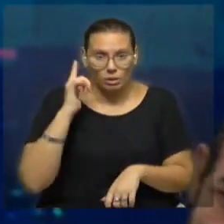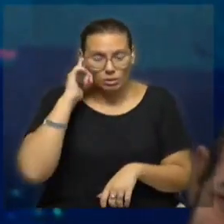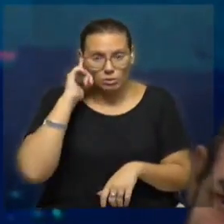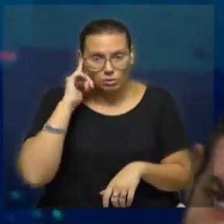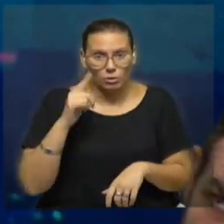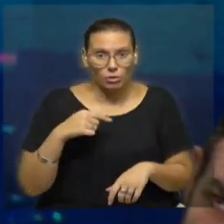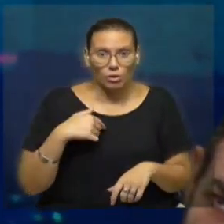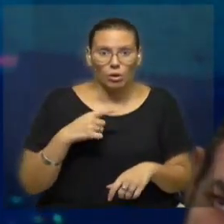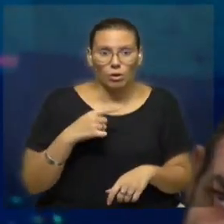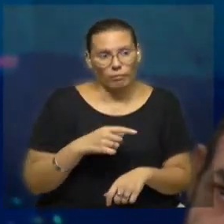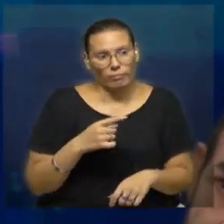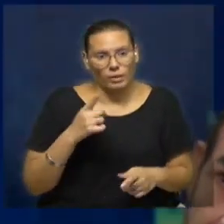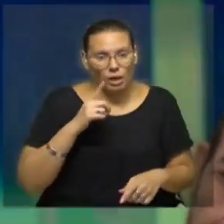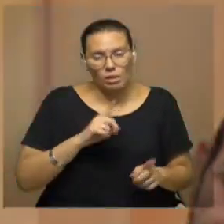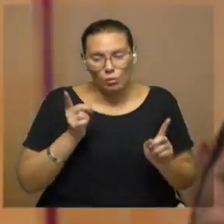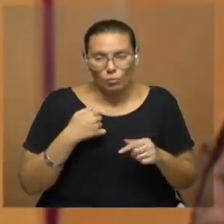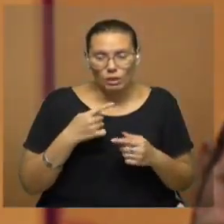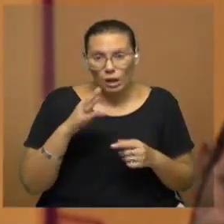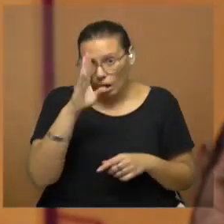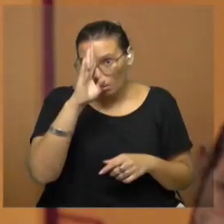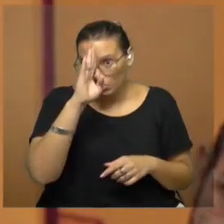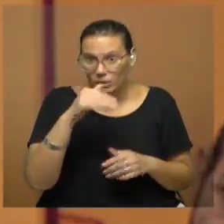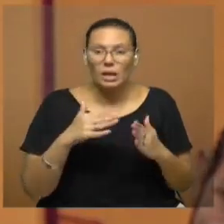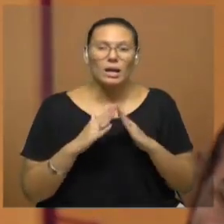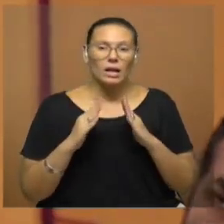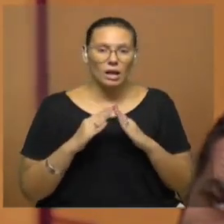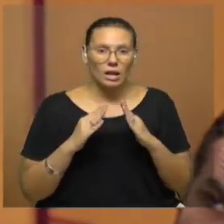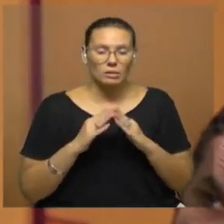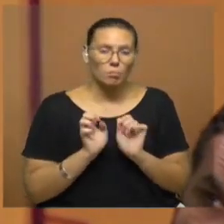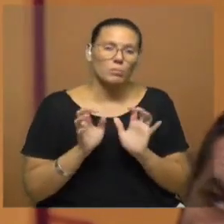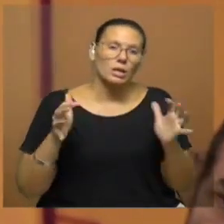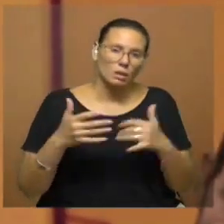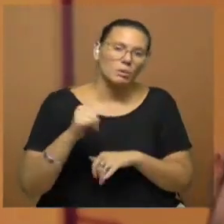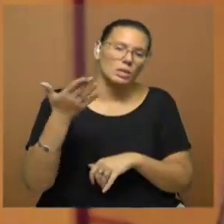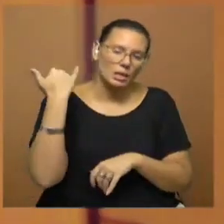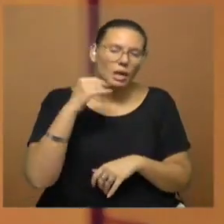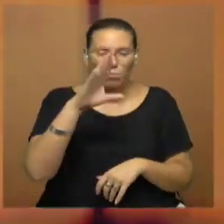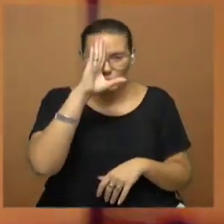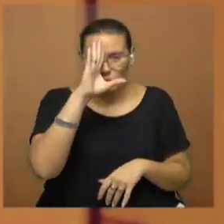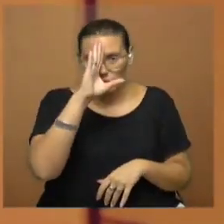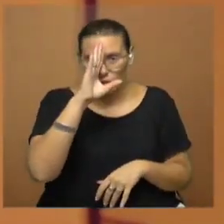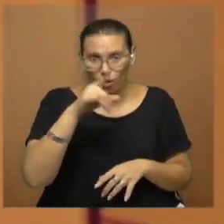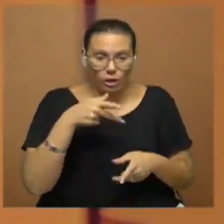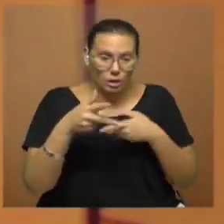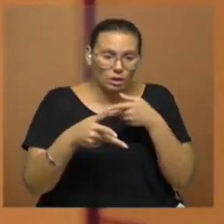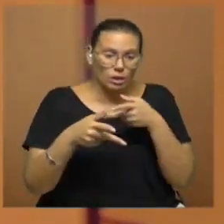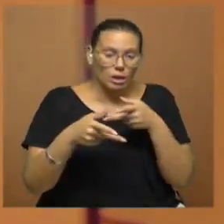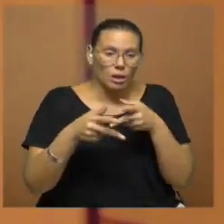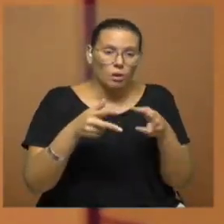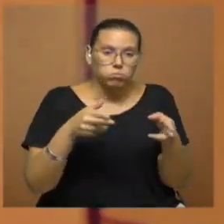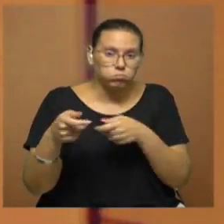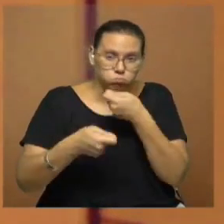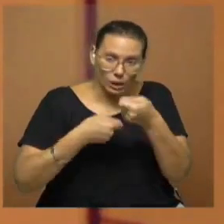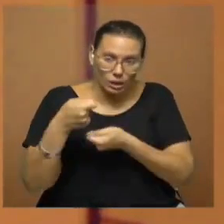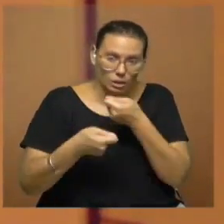me hice editor a la fuerza y en casa ahí aprendí, con esto de la pandemia y todo, ya venía aprendiendo cosas y lo edité yo el disco. Y no está